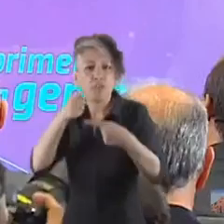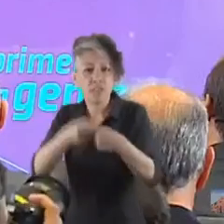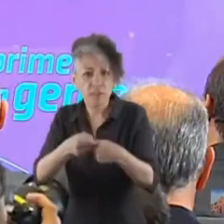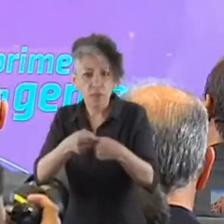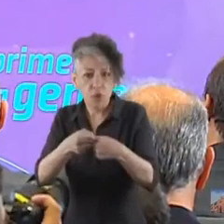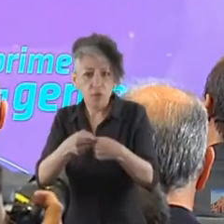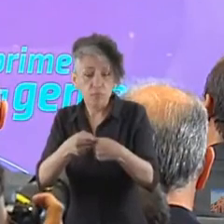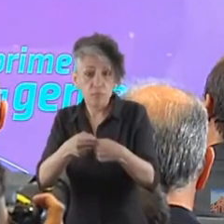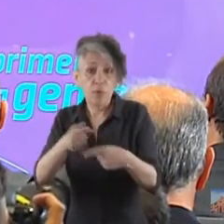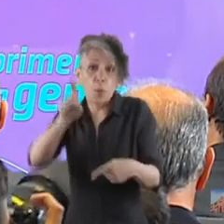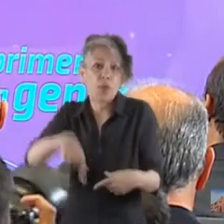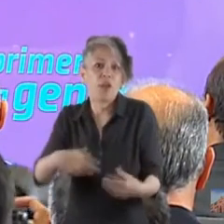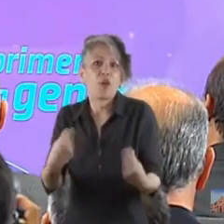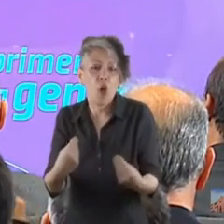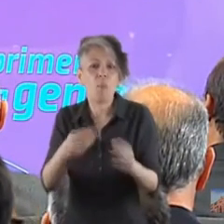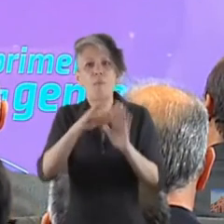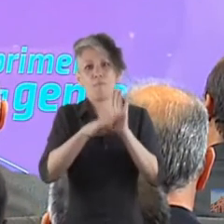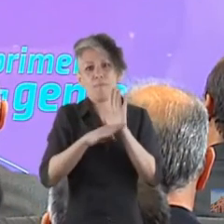medidas